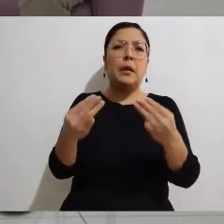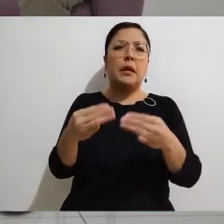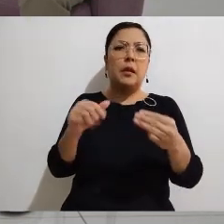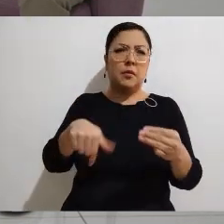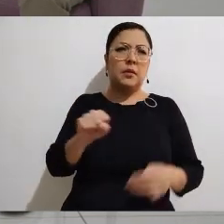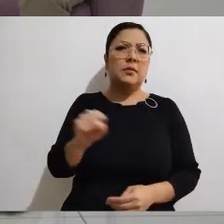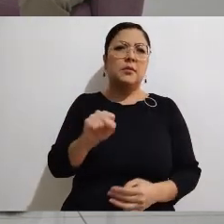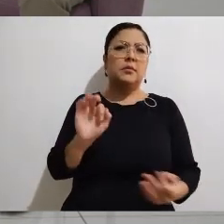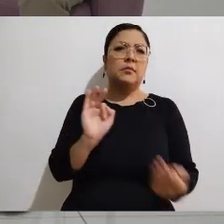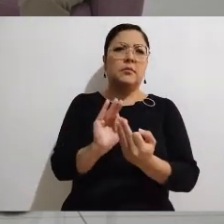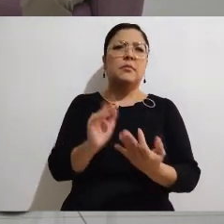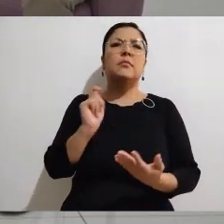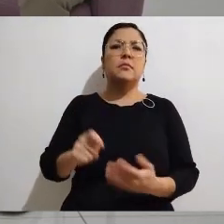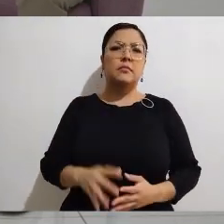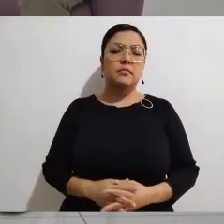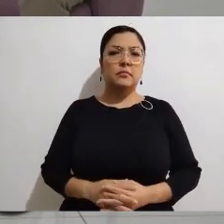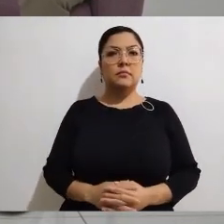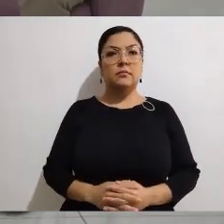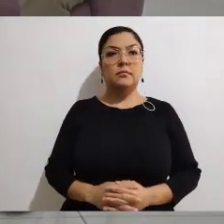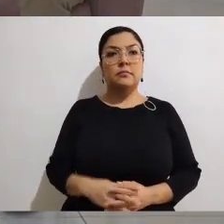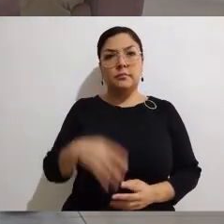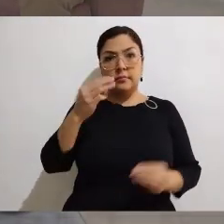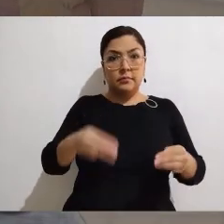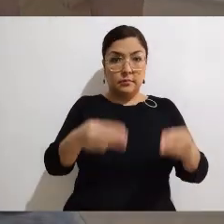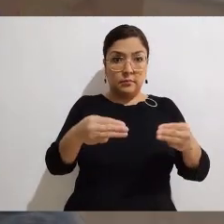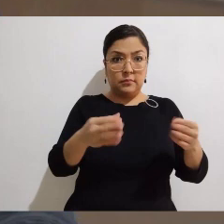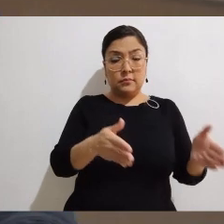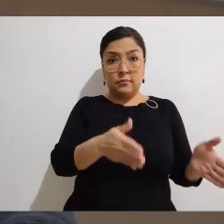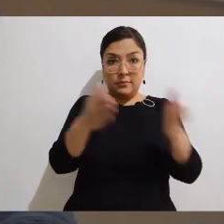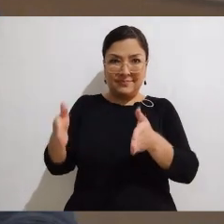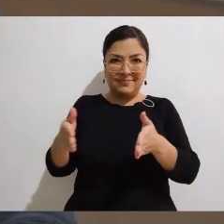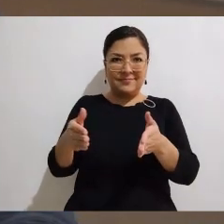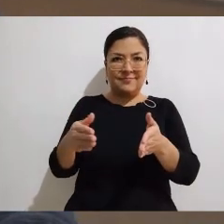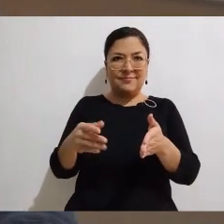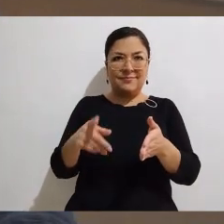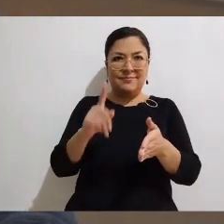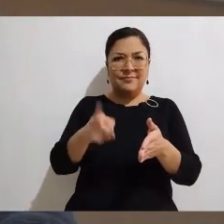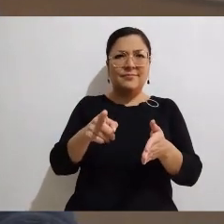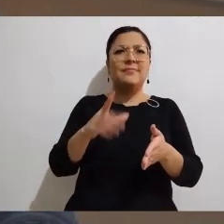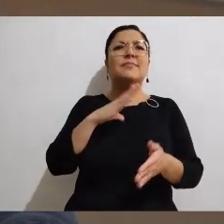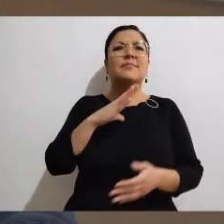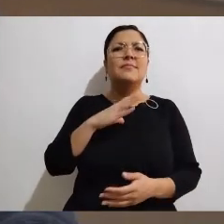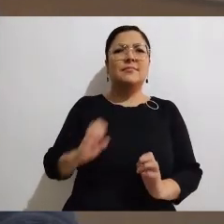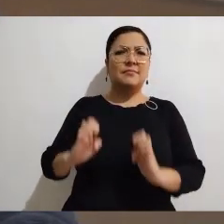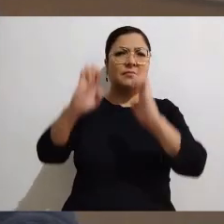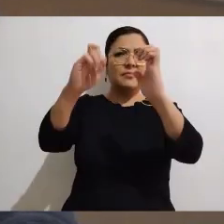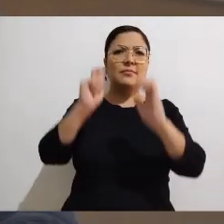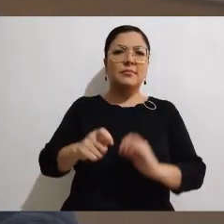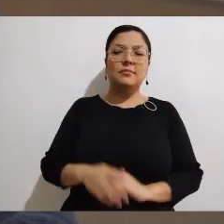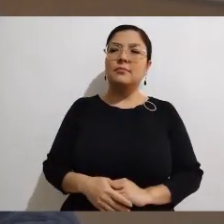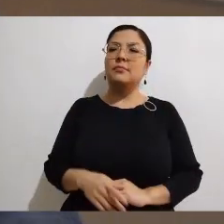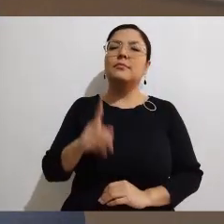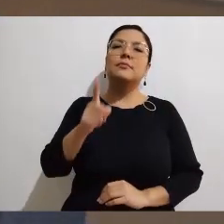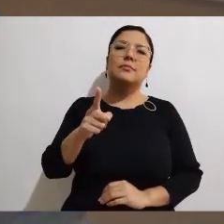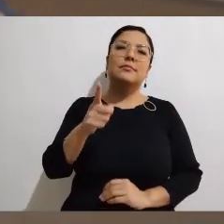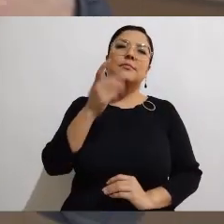Saltillo? Bueno, ese edificio que está a un costado del mercado de abastos se le conoce como el Centro de Estudios. El Centro de Estudios es un